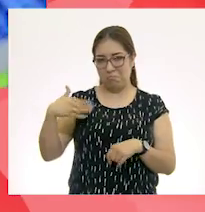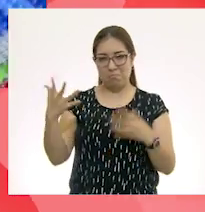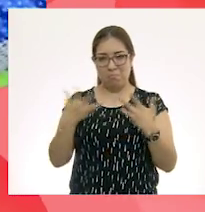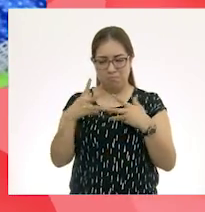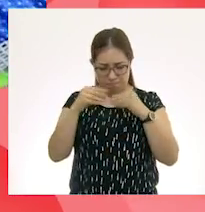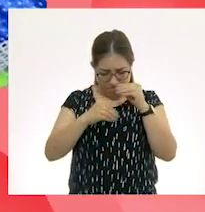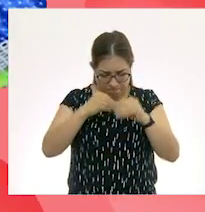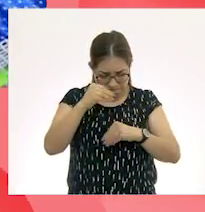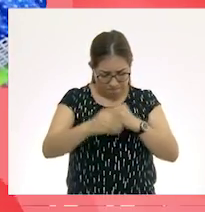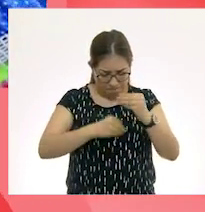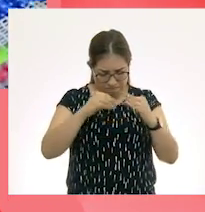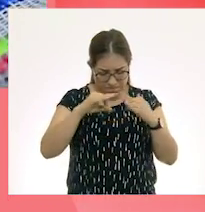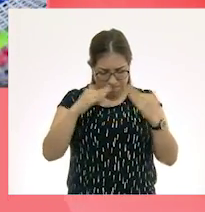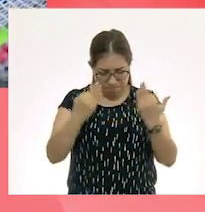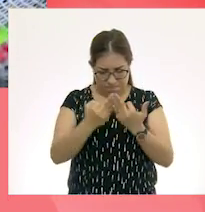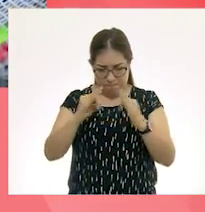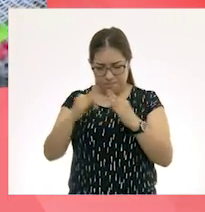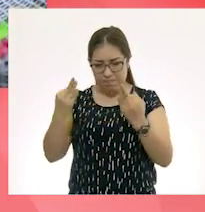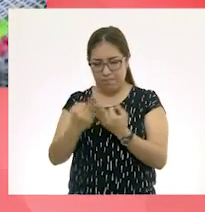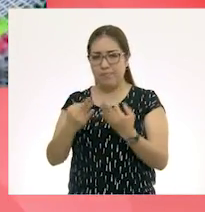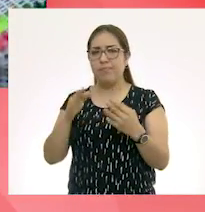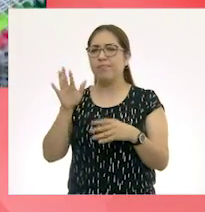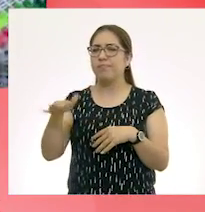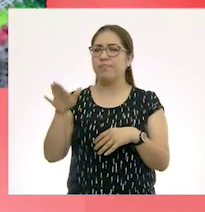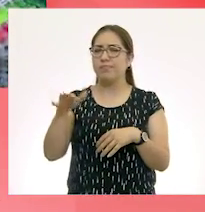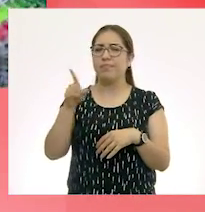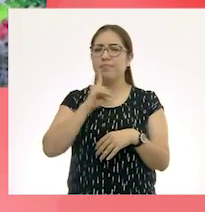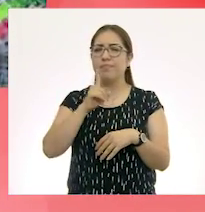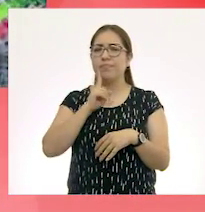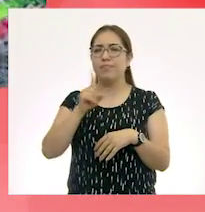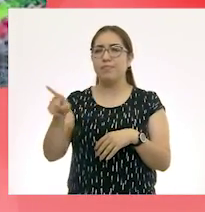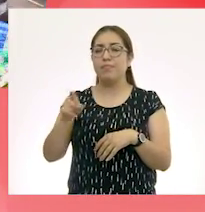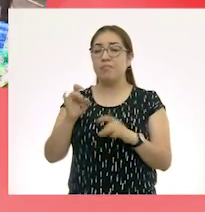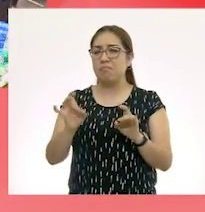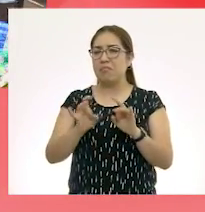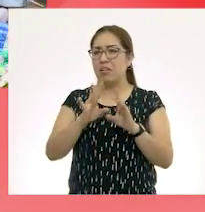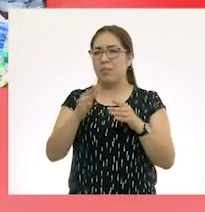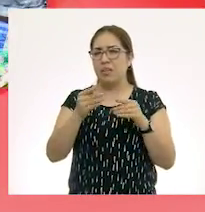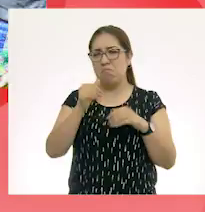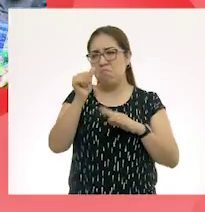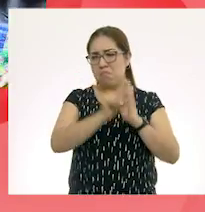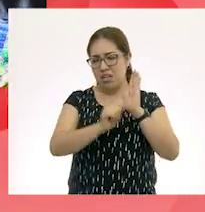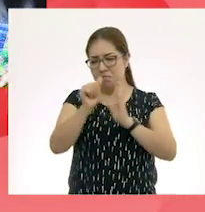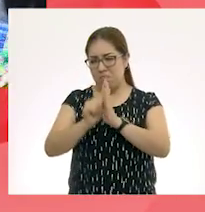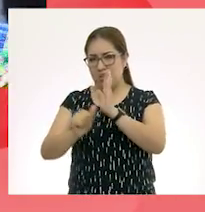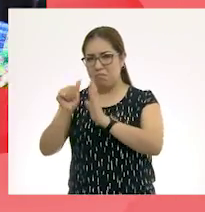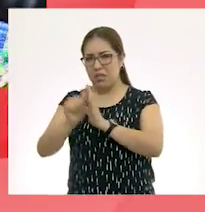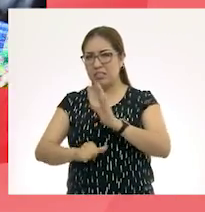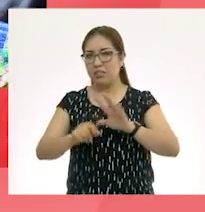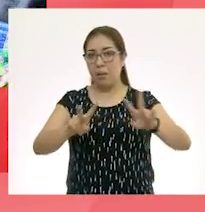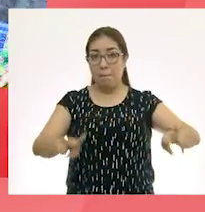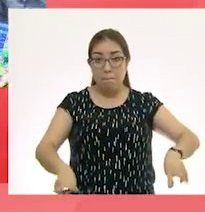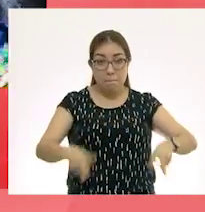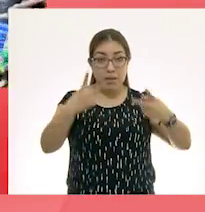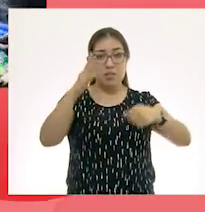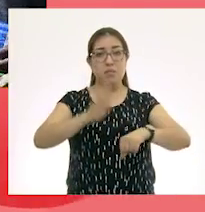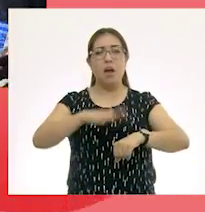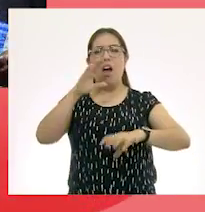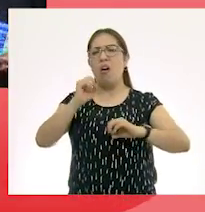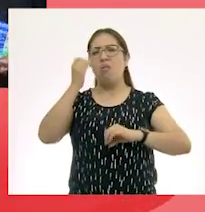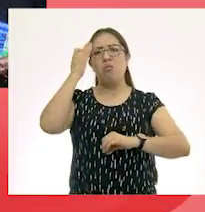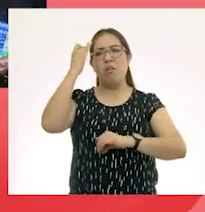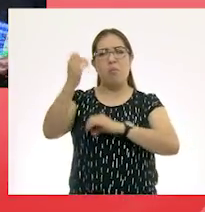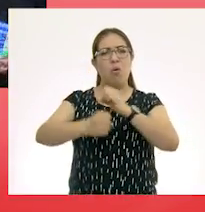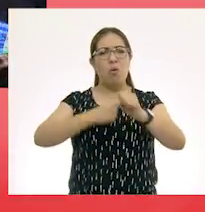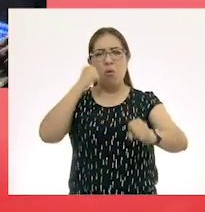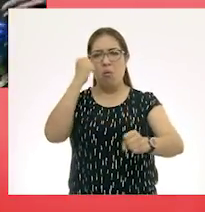Ujú. Doña Albina, ¿hay alguna época del año en que se hagan los alfajores? ¿O todo el tiempo? Yo todo el tiempo